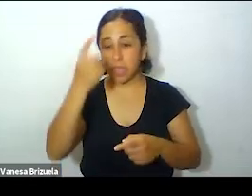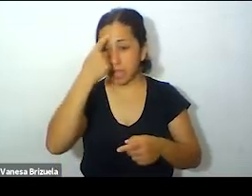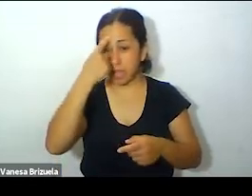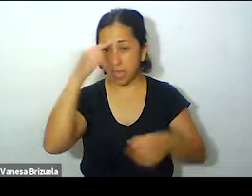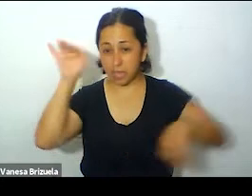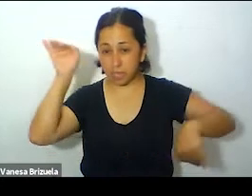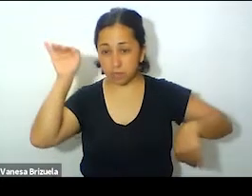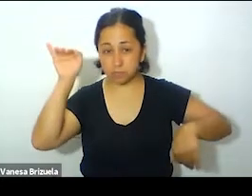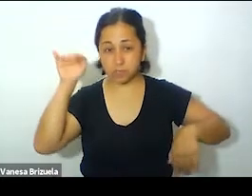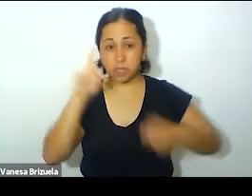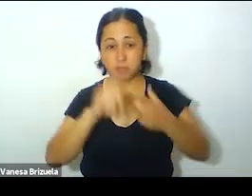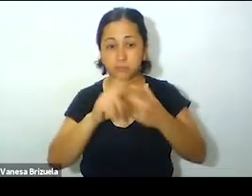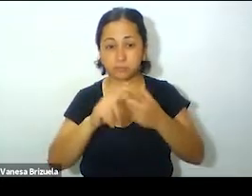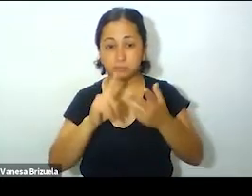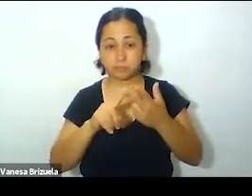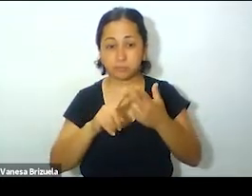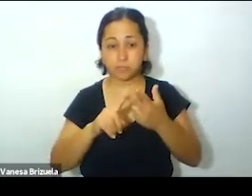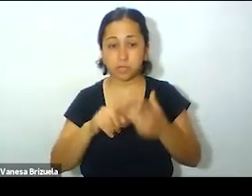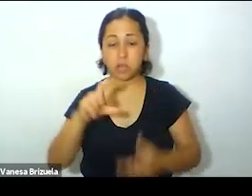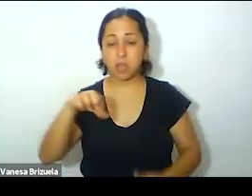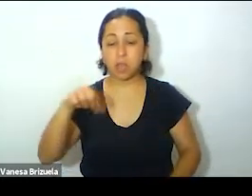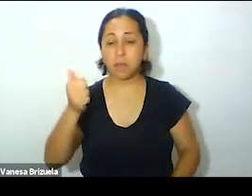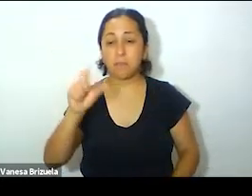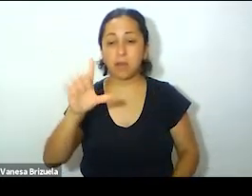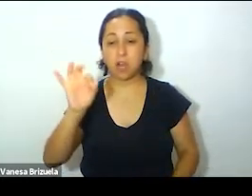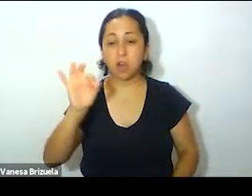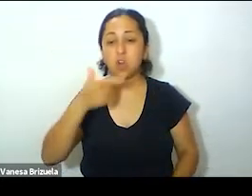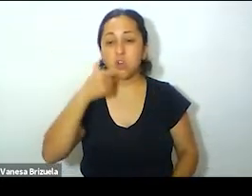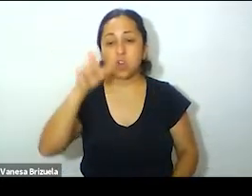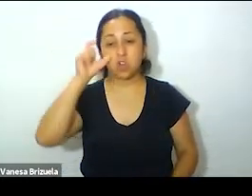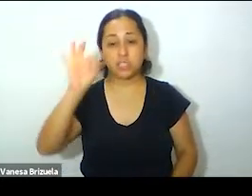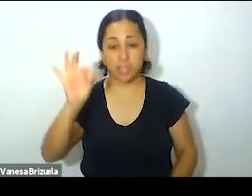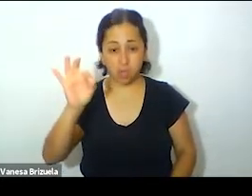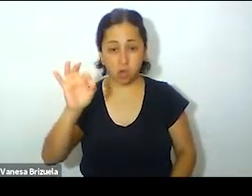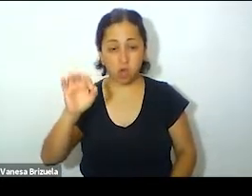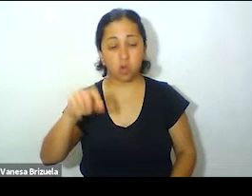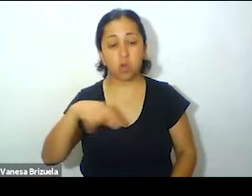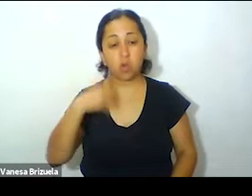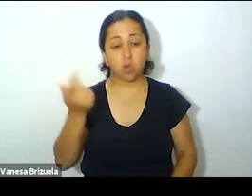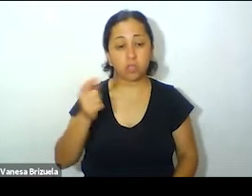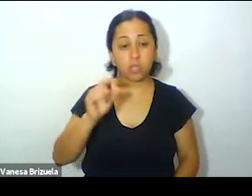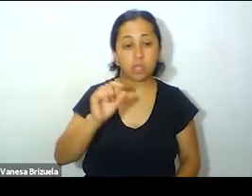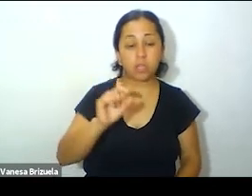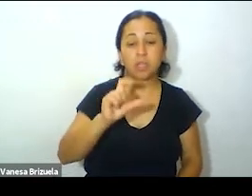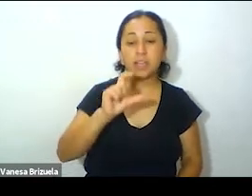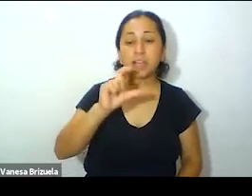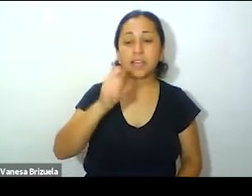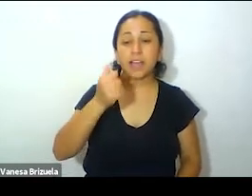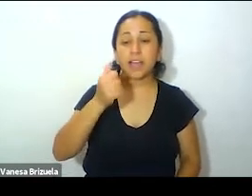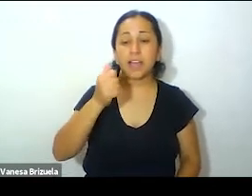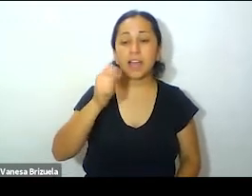bien grueso, las de palo seco que son las sans serif, las caligráficas y las